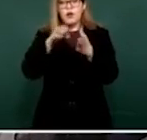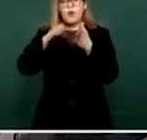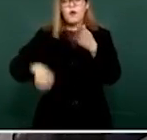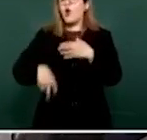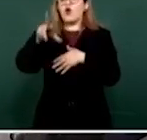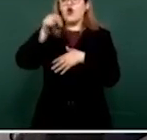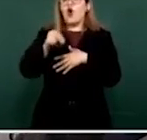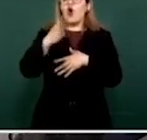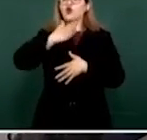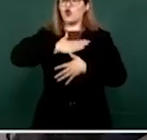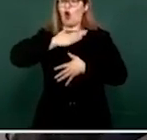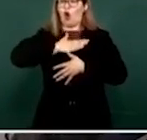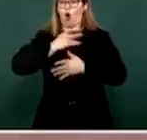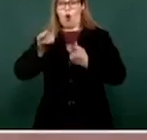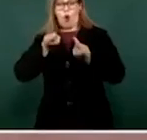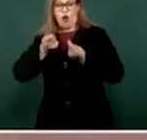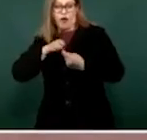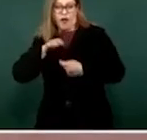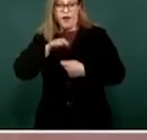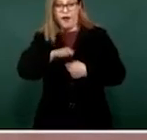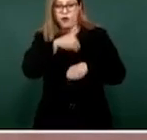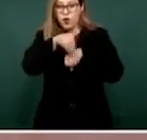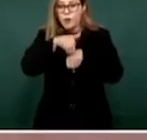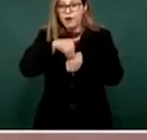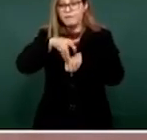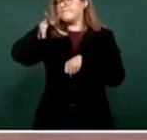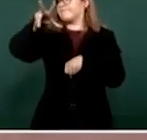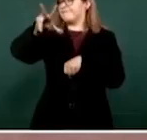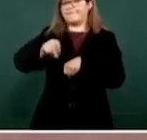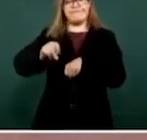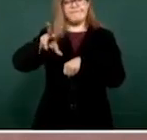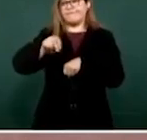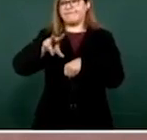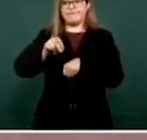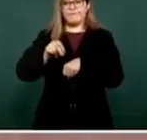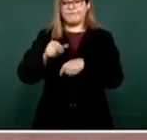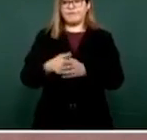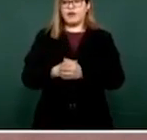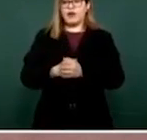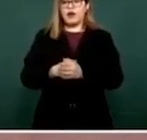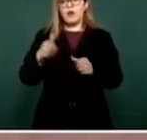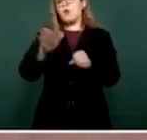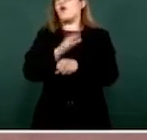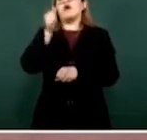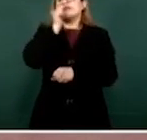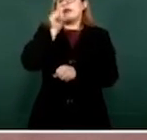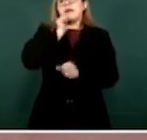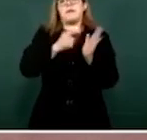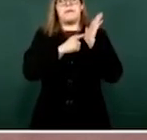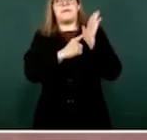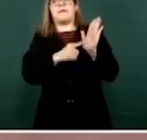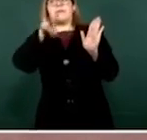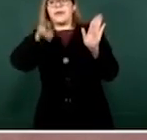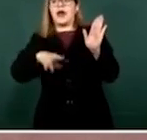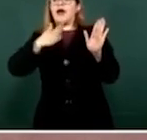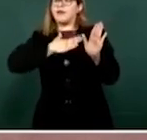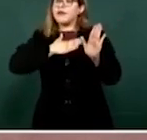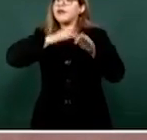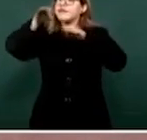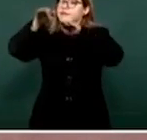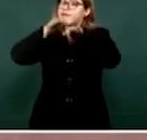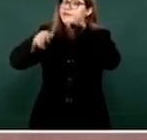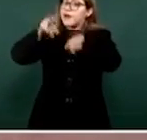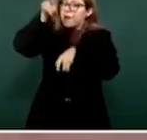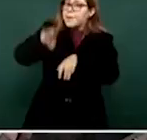las cifras, ¿eh? Definitivamente no nos conviene, porque la verdad siempre sale. Entonces, nosotros siempre trabajamos con la verdad